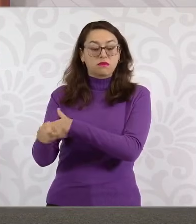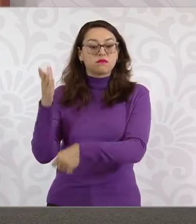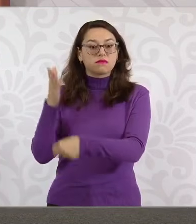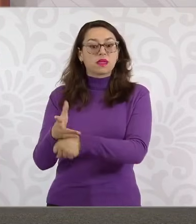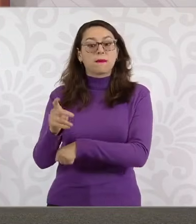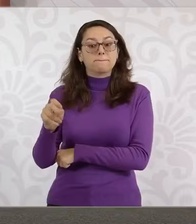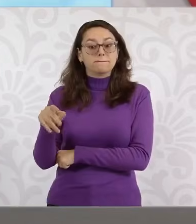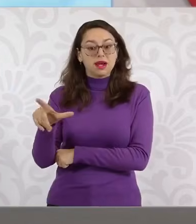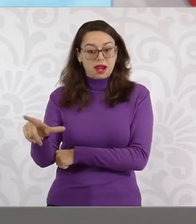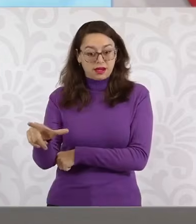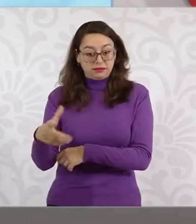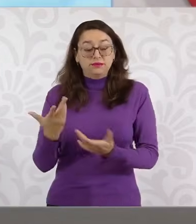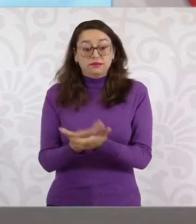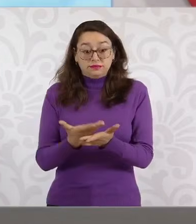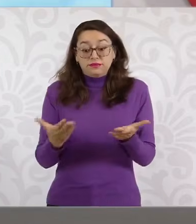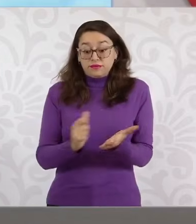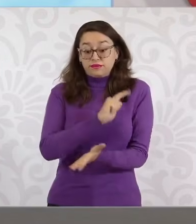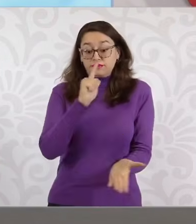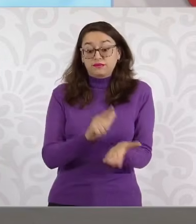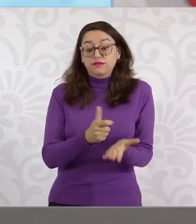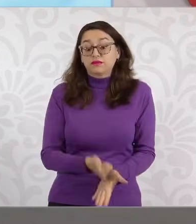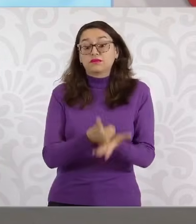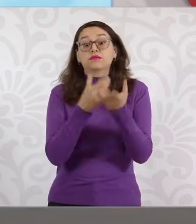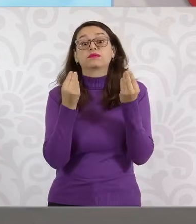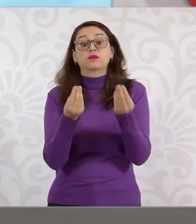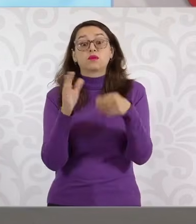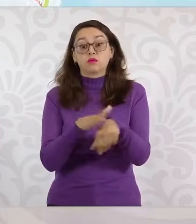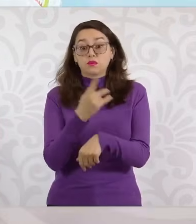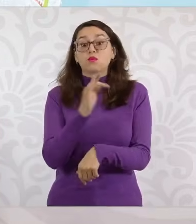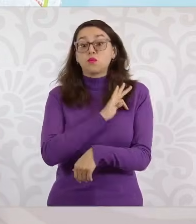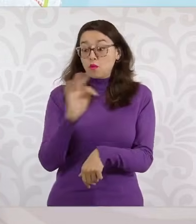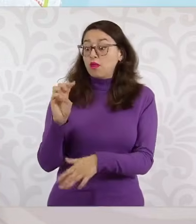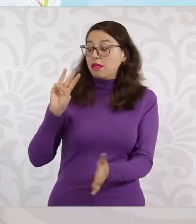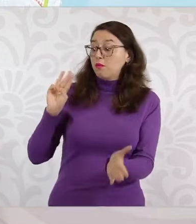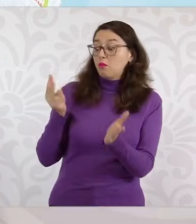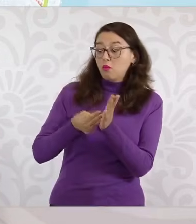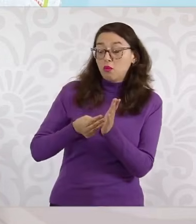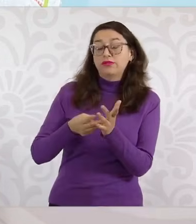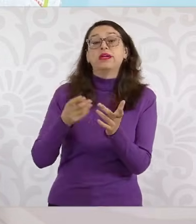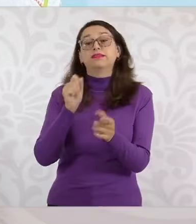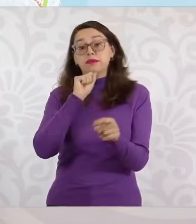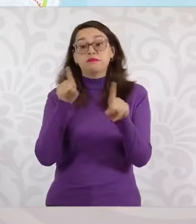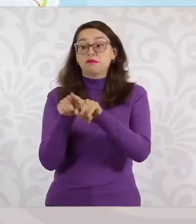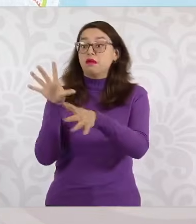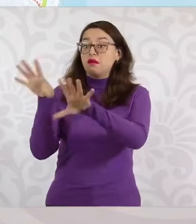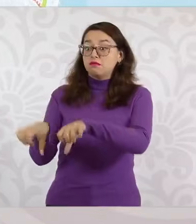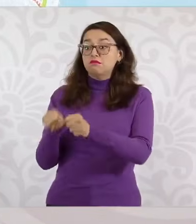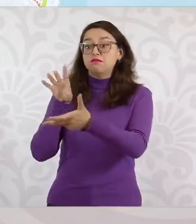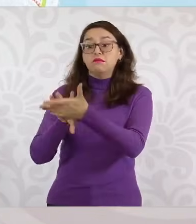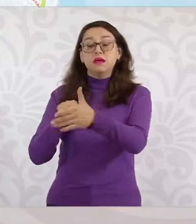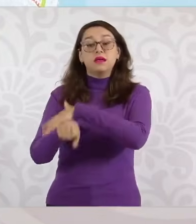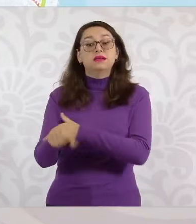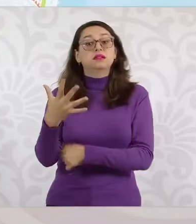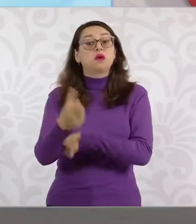herramientas porque se castiga con multas que alcanzan hasta los 230,000 pesos y hasta con 5 años de prisión a quien cometa este tipo